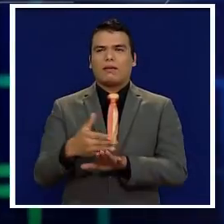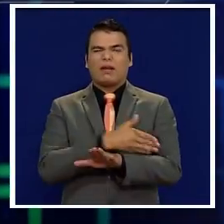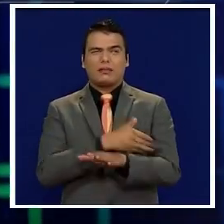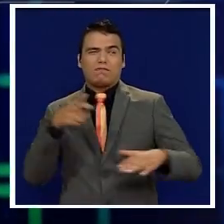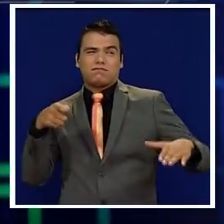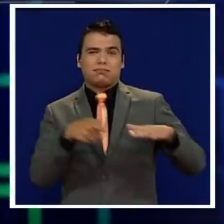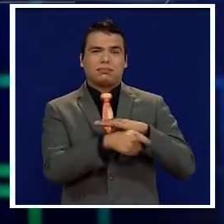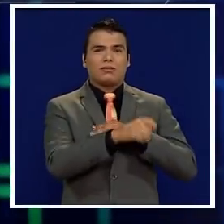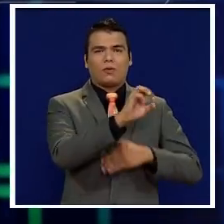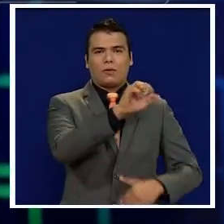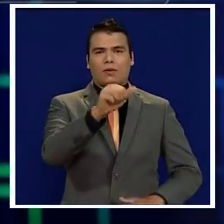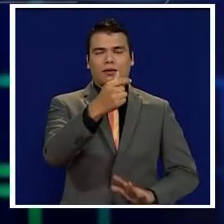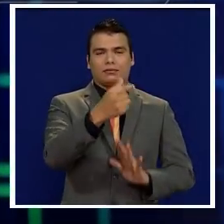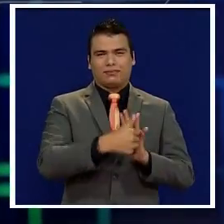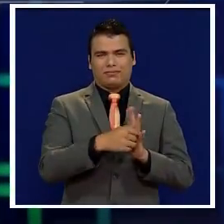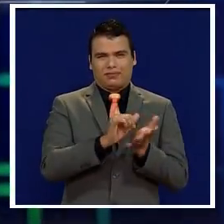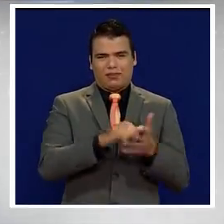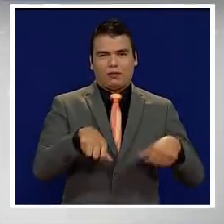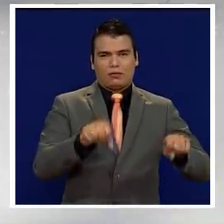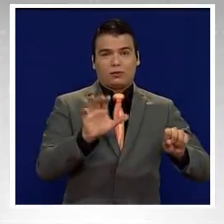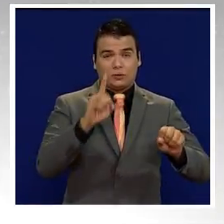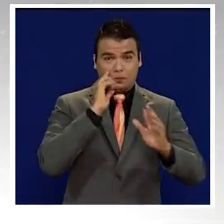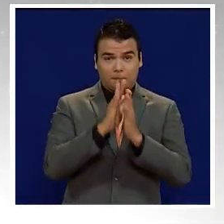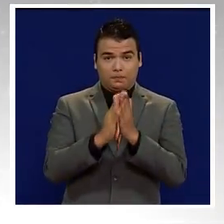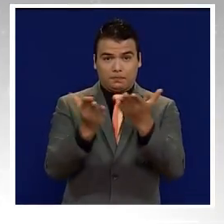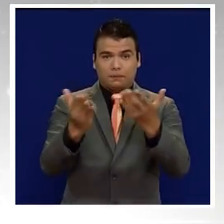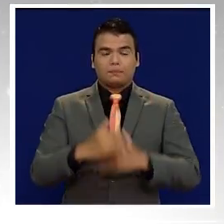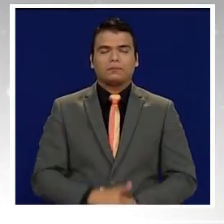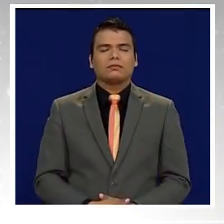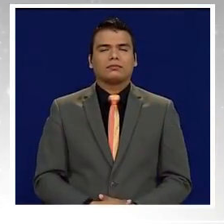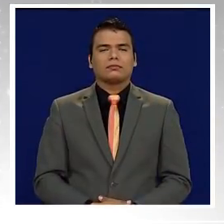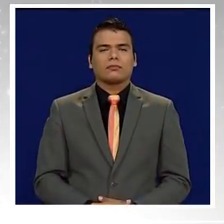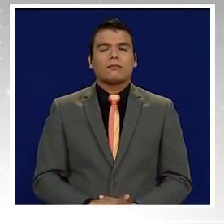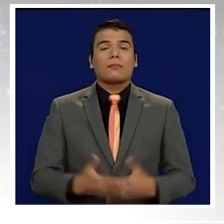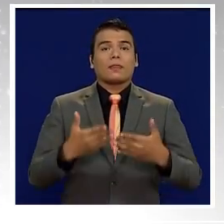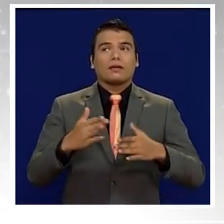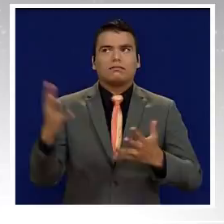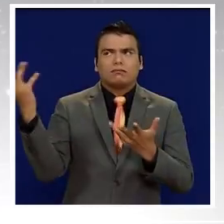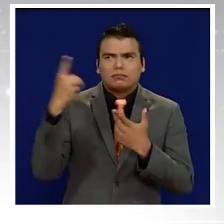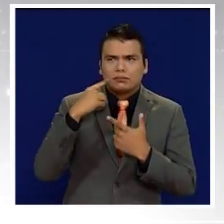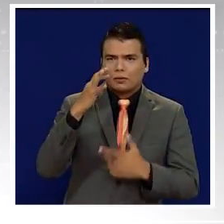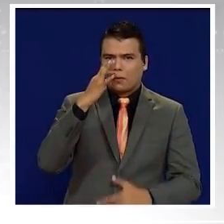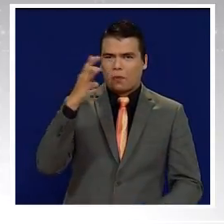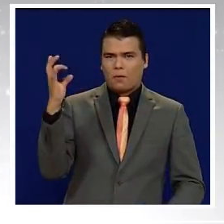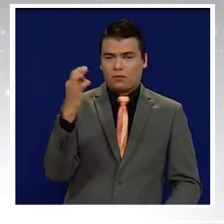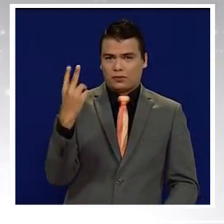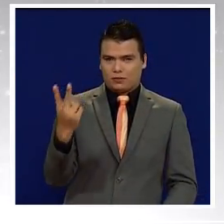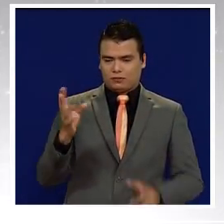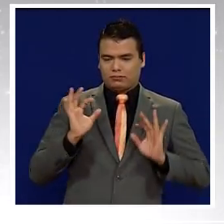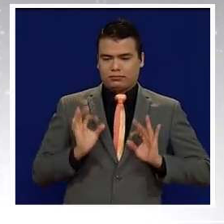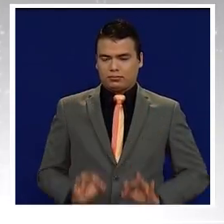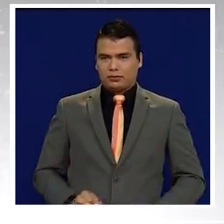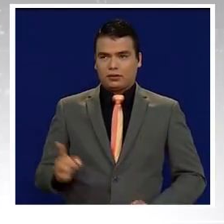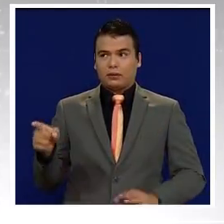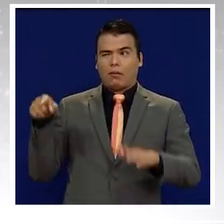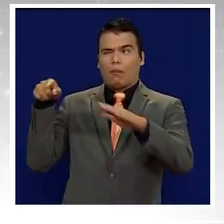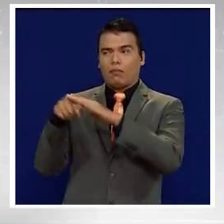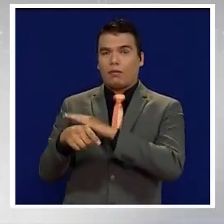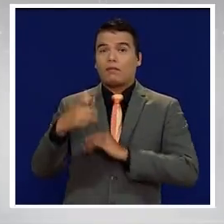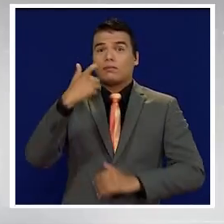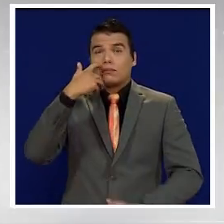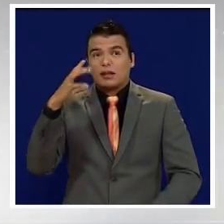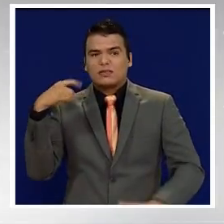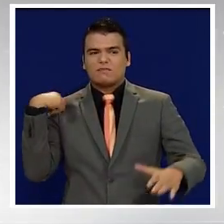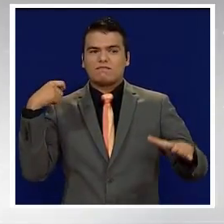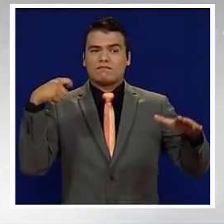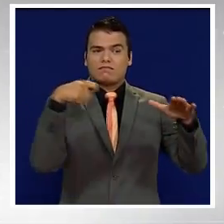motociclistas, informa Gustavo Andrés González. Tras conocer que dos soldados adscritos al batallón Vencedores podrían estar relacionados con la muerte de sus compañeros